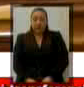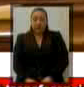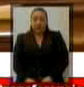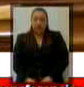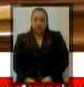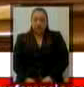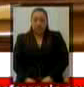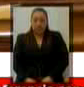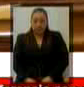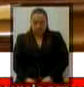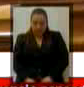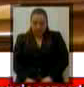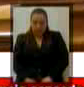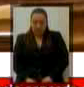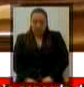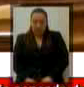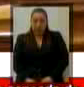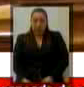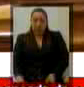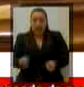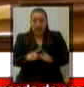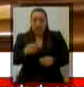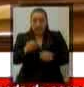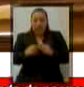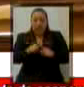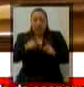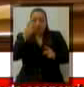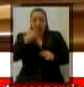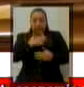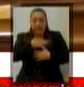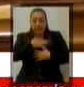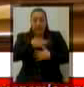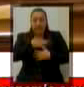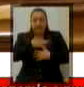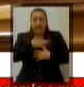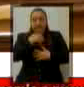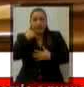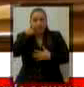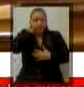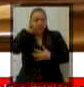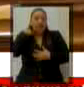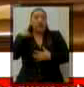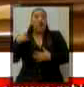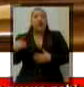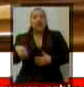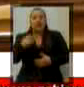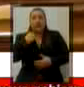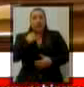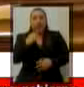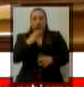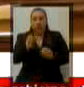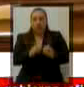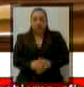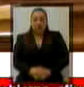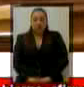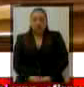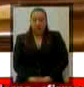con la mejor buena intención, pero para mi concepción ha venido fallado, no lo voy a hacer